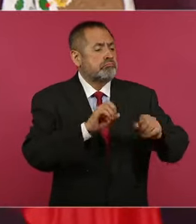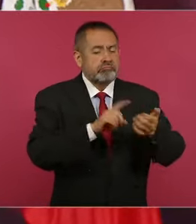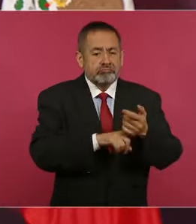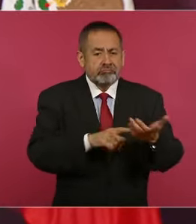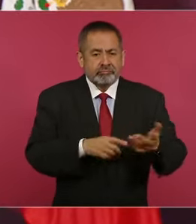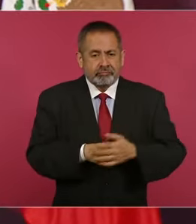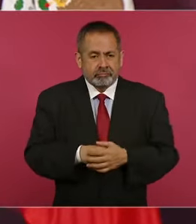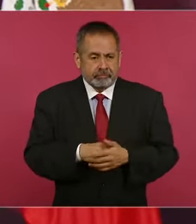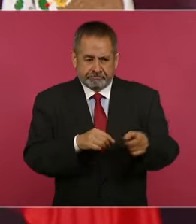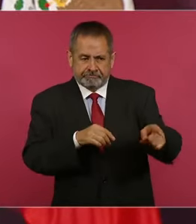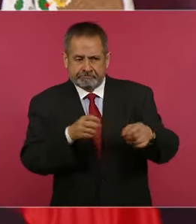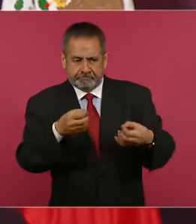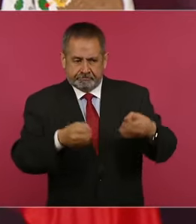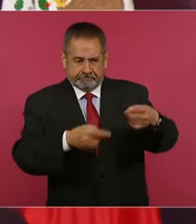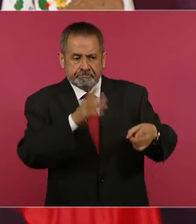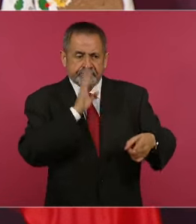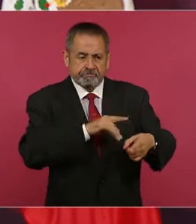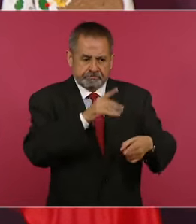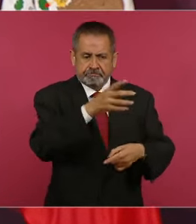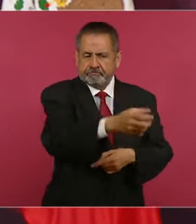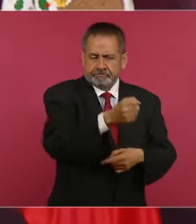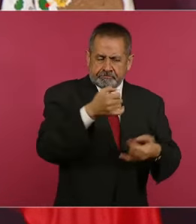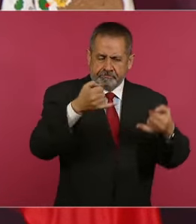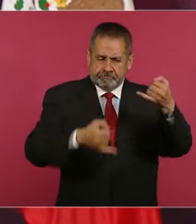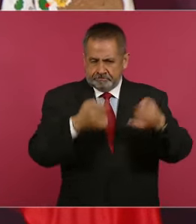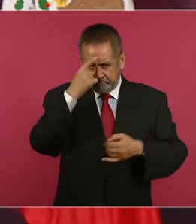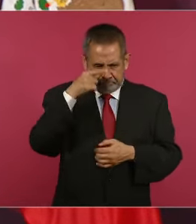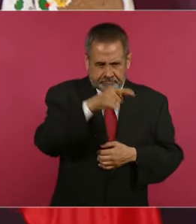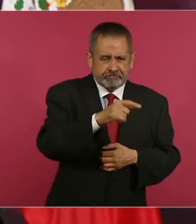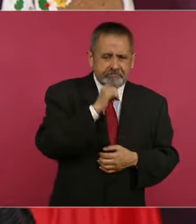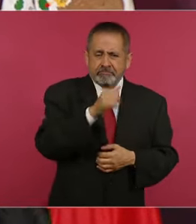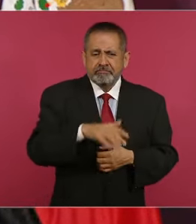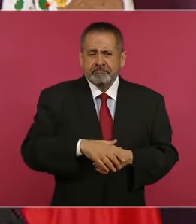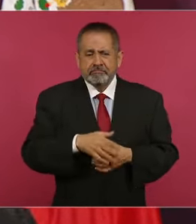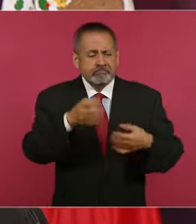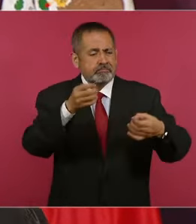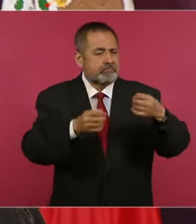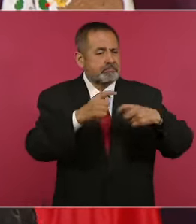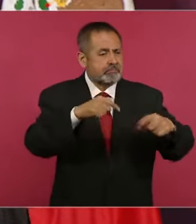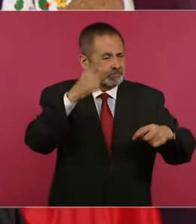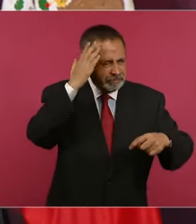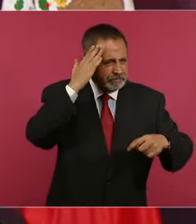juez, de un magistrado, de un ministro. Nunca,